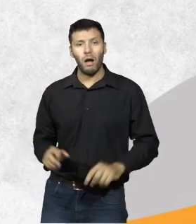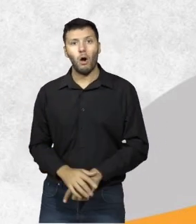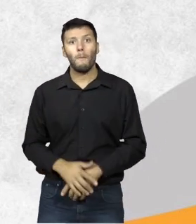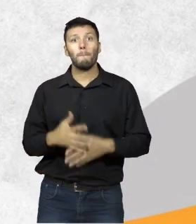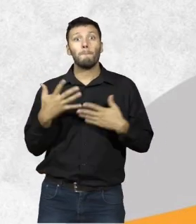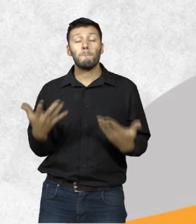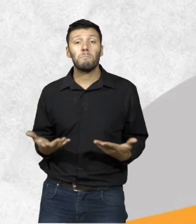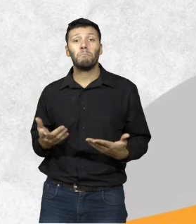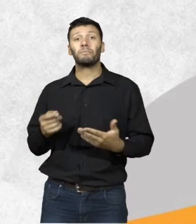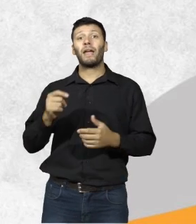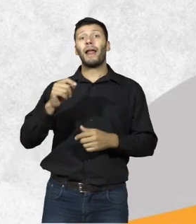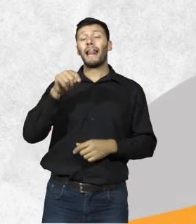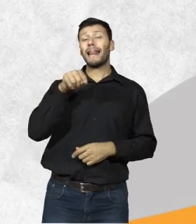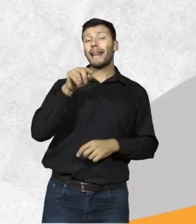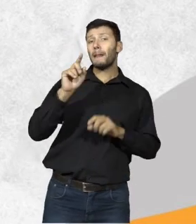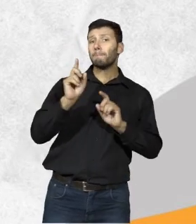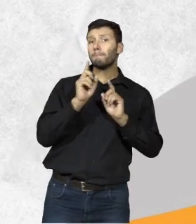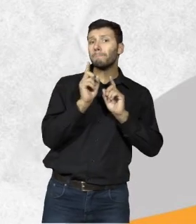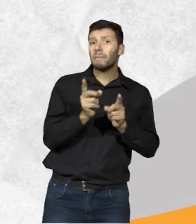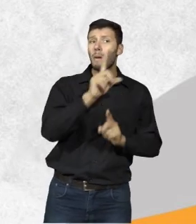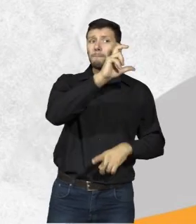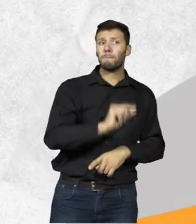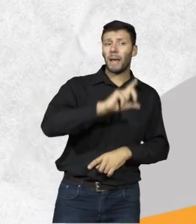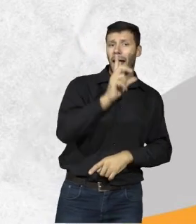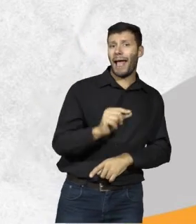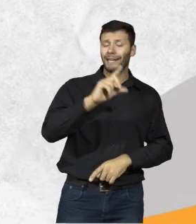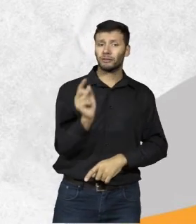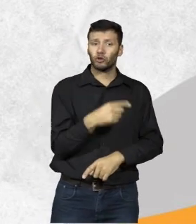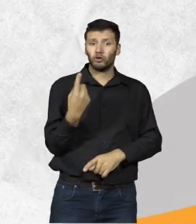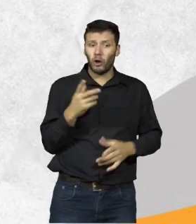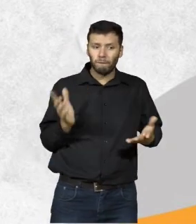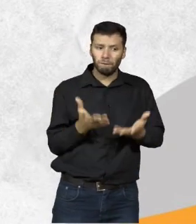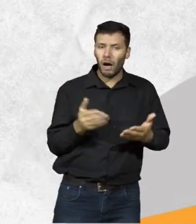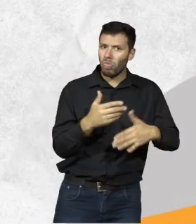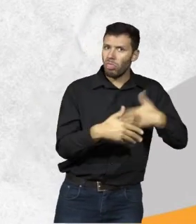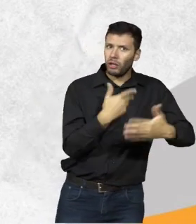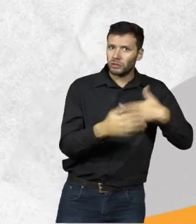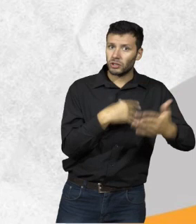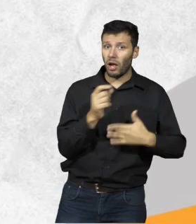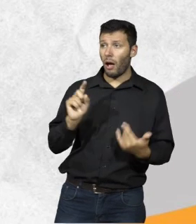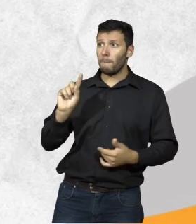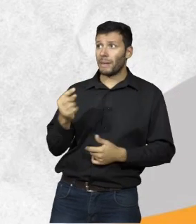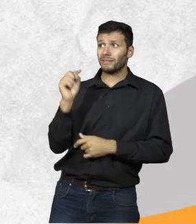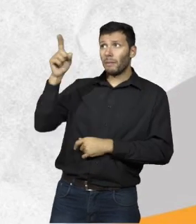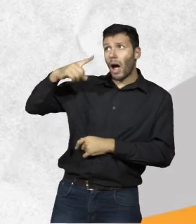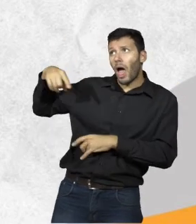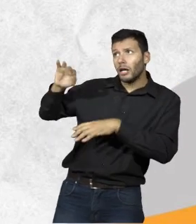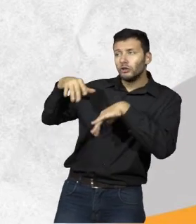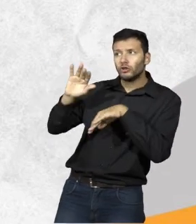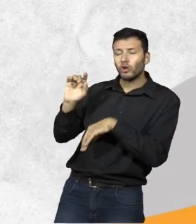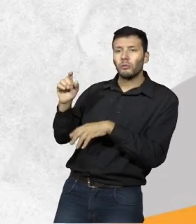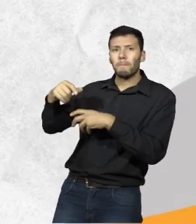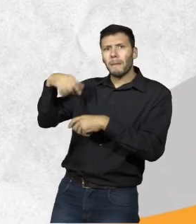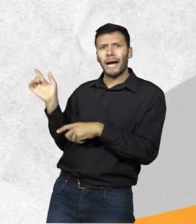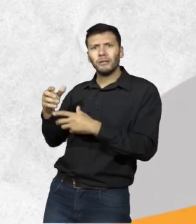misma rigurosidad a los países que estamos intentando desarrollarnos que a los principales generadores, China,